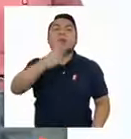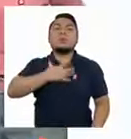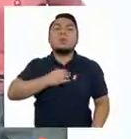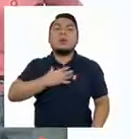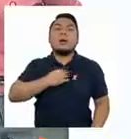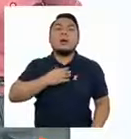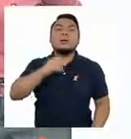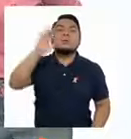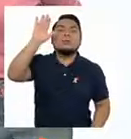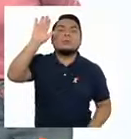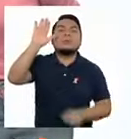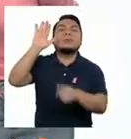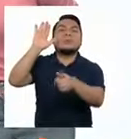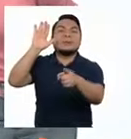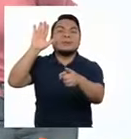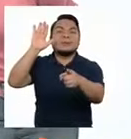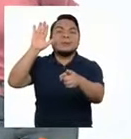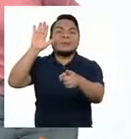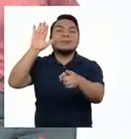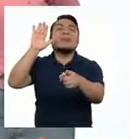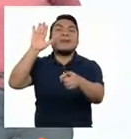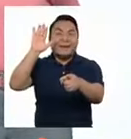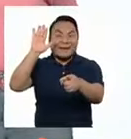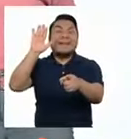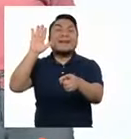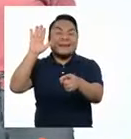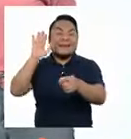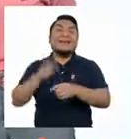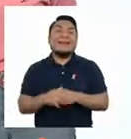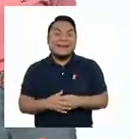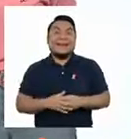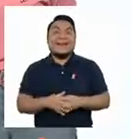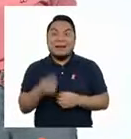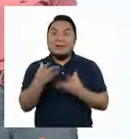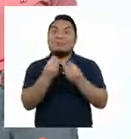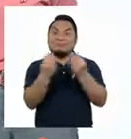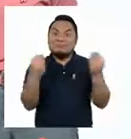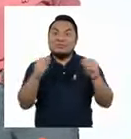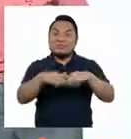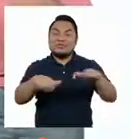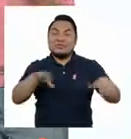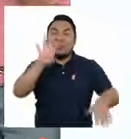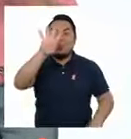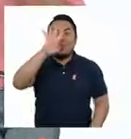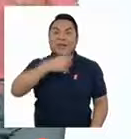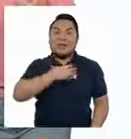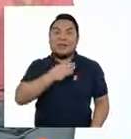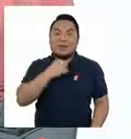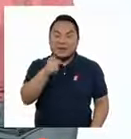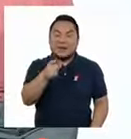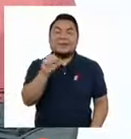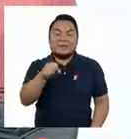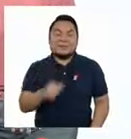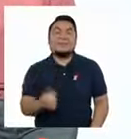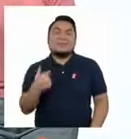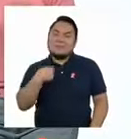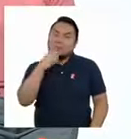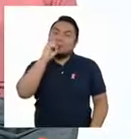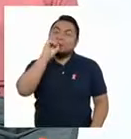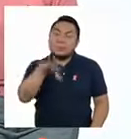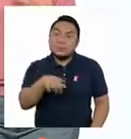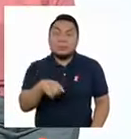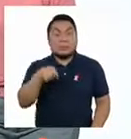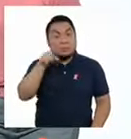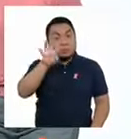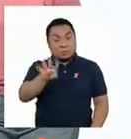4 años! ¡Oh! ¡Wow! ¡También son bastantes! ¡Ay! Como les decía,